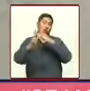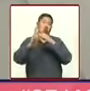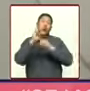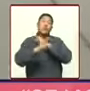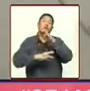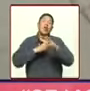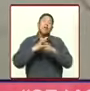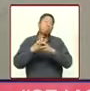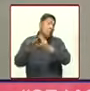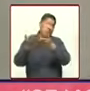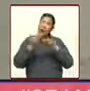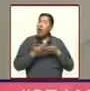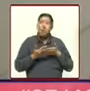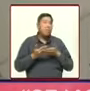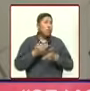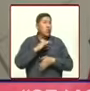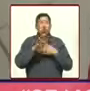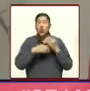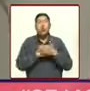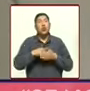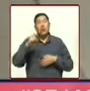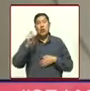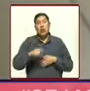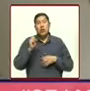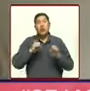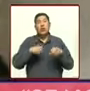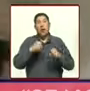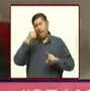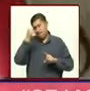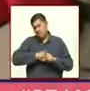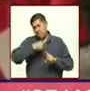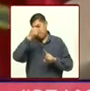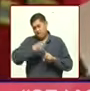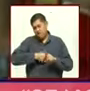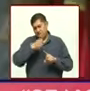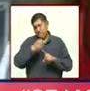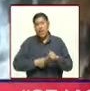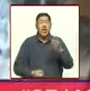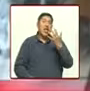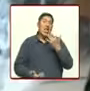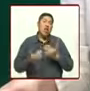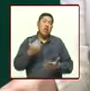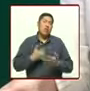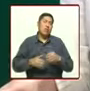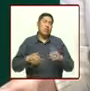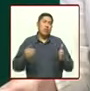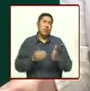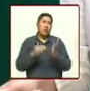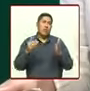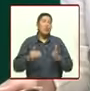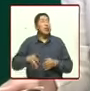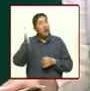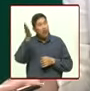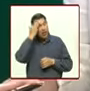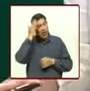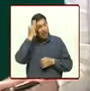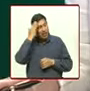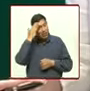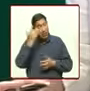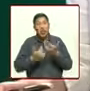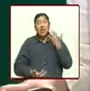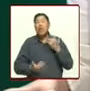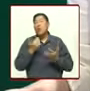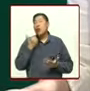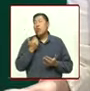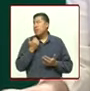doten de todos los instrumentos necesarios para que ellos puedan combatir el fuego de una manera eficiente, ¿no? Y sabe, el fuego